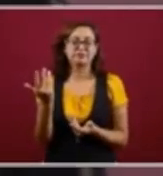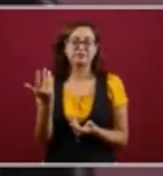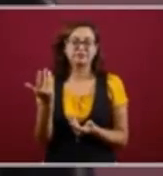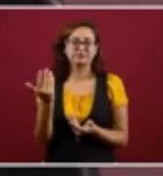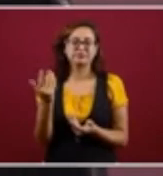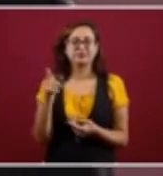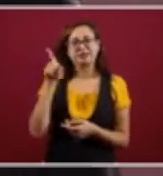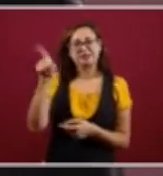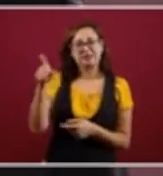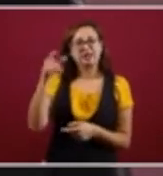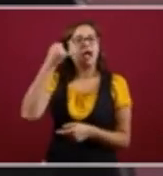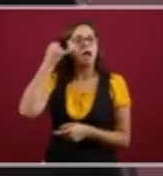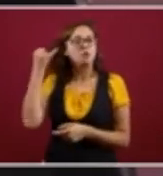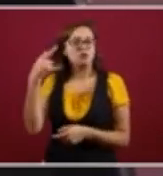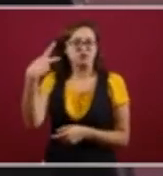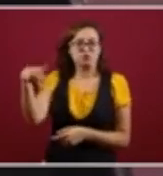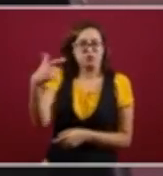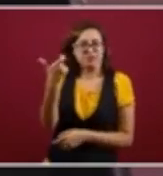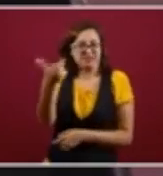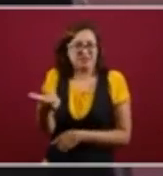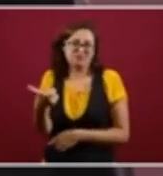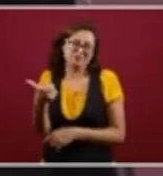el yen japonés